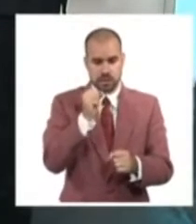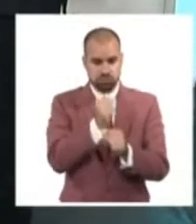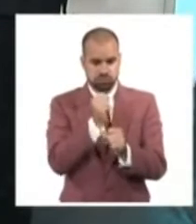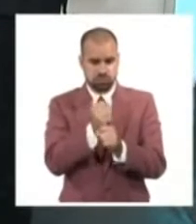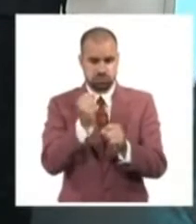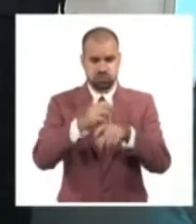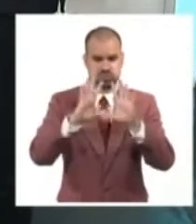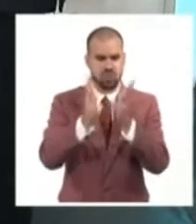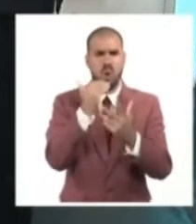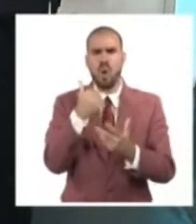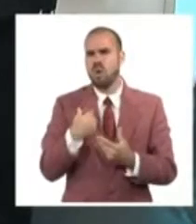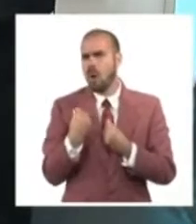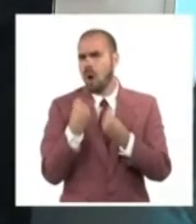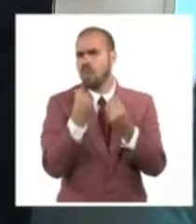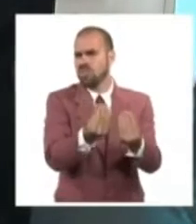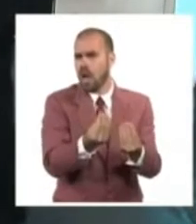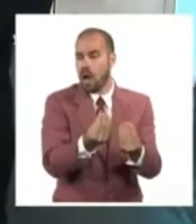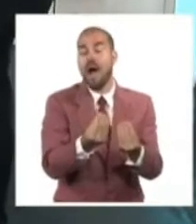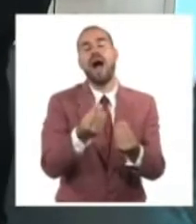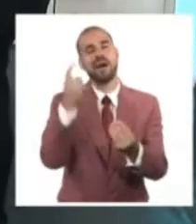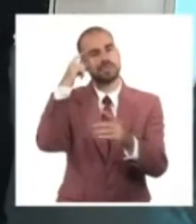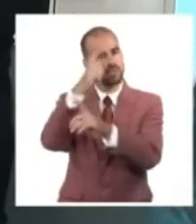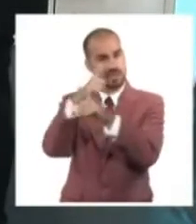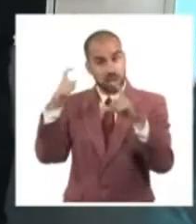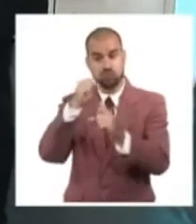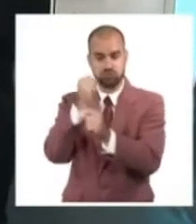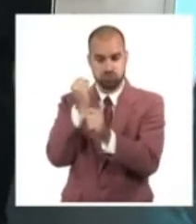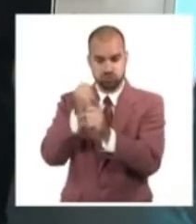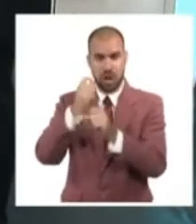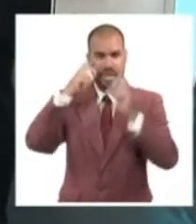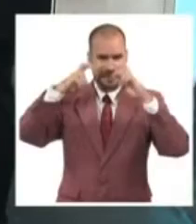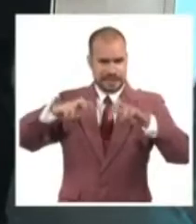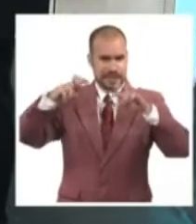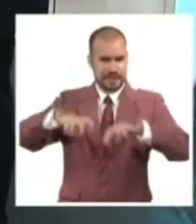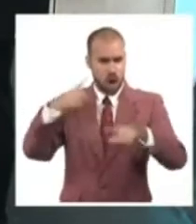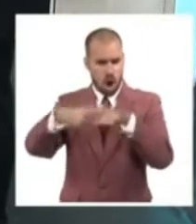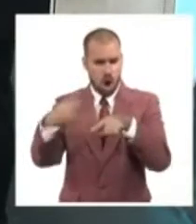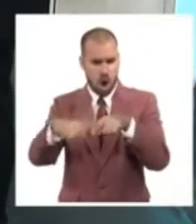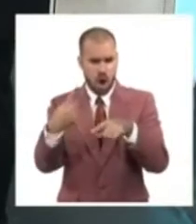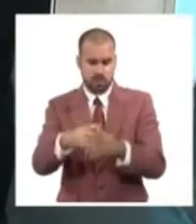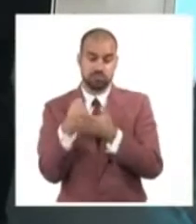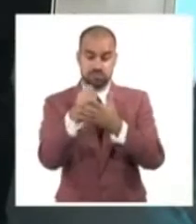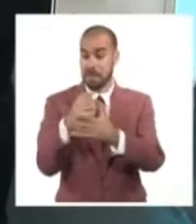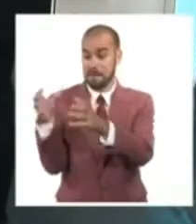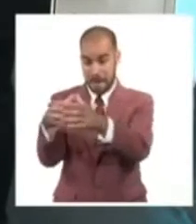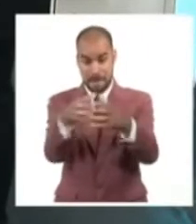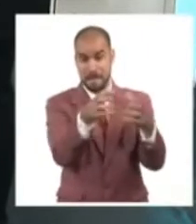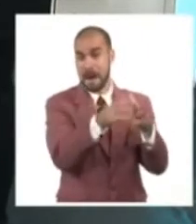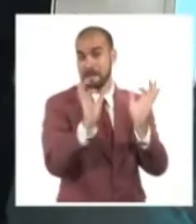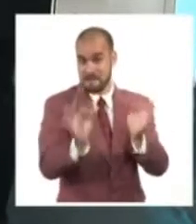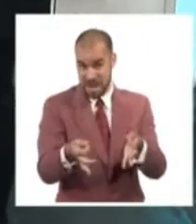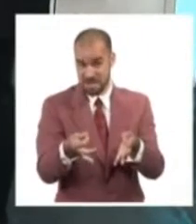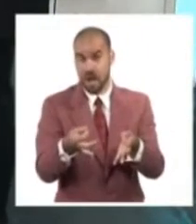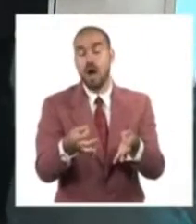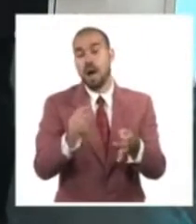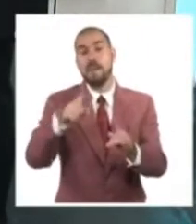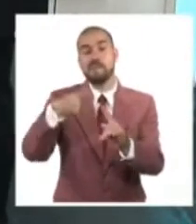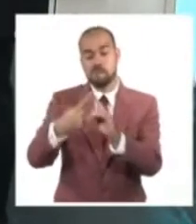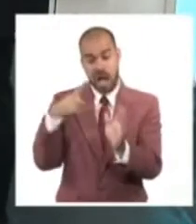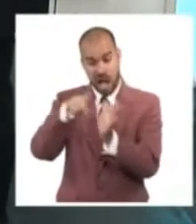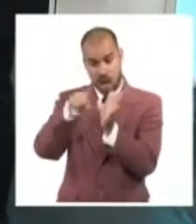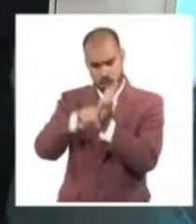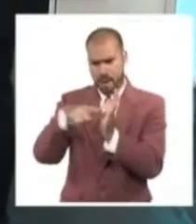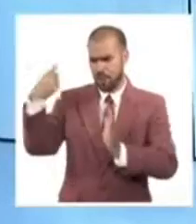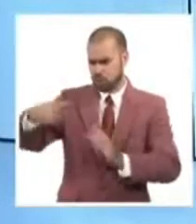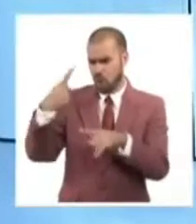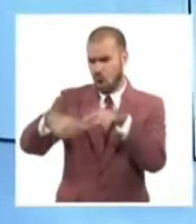la ciencia, de los aportes de nuestras sociedades, pero también de muchos juristas consagrados que también, estando o no en las sociedades,